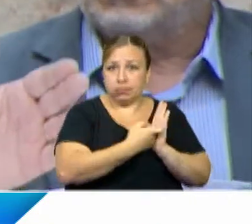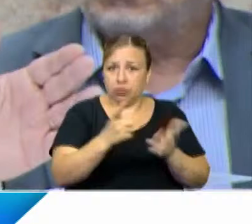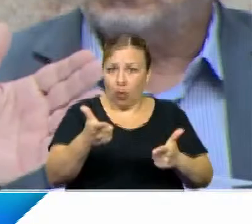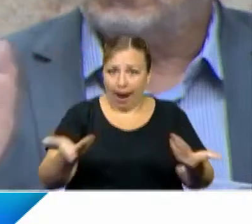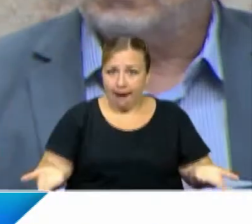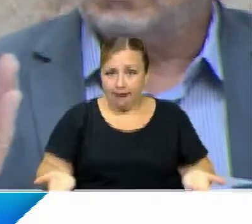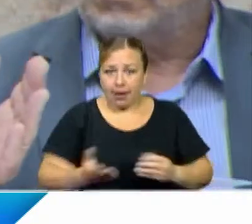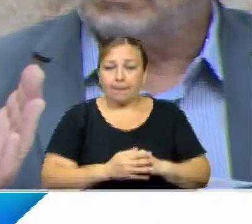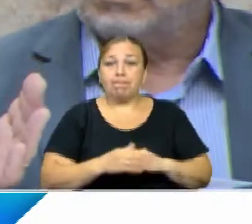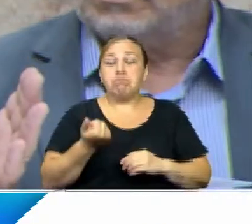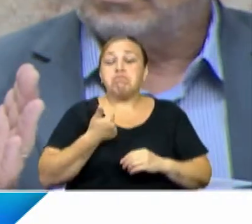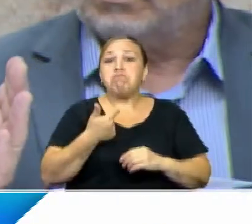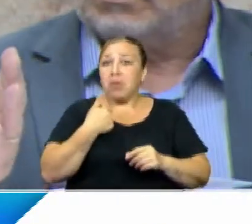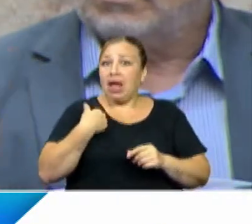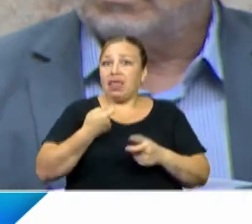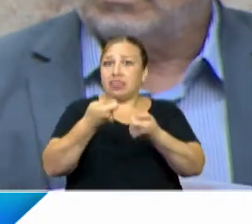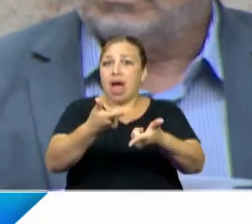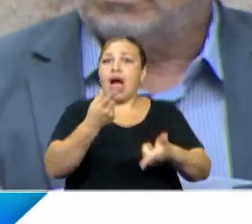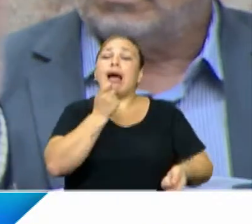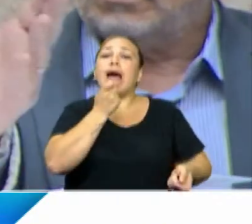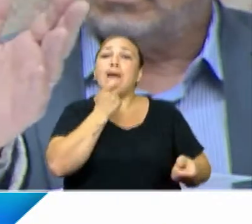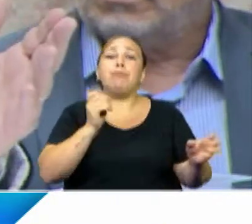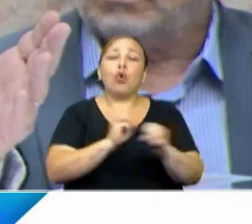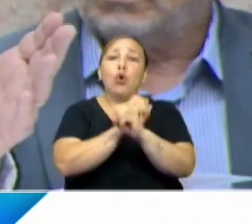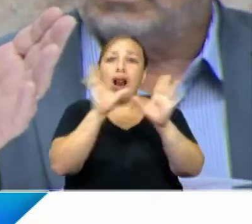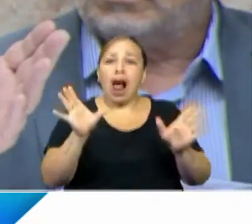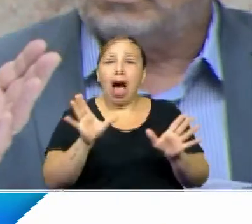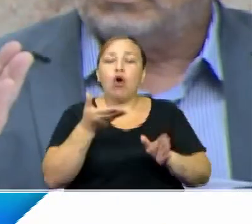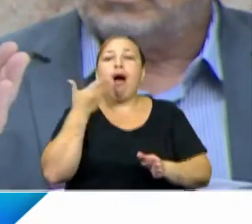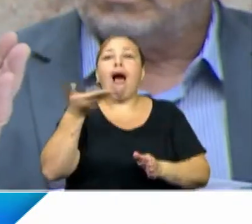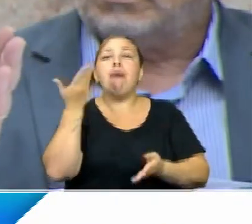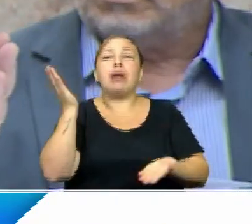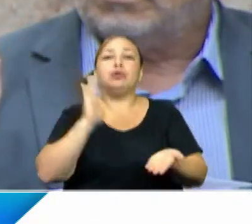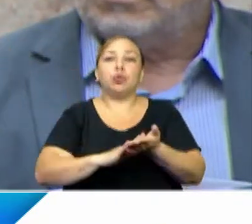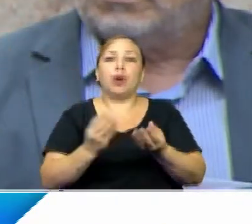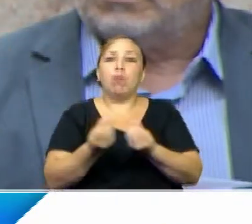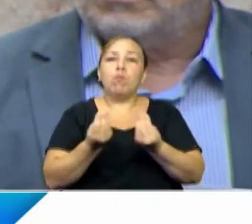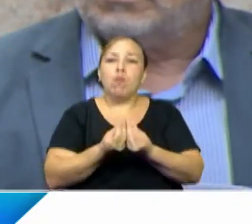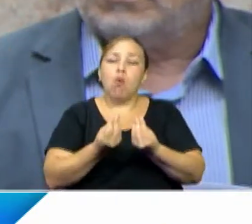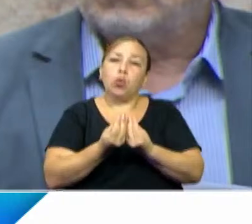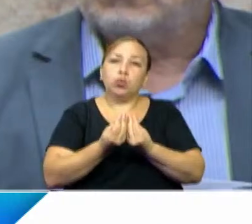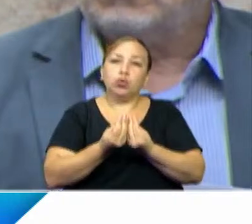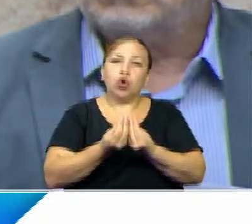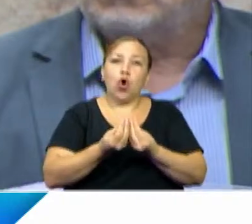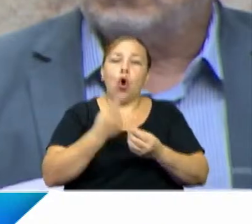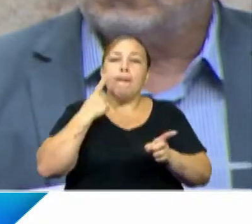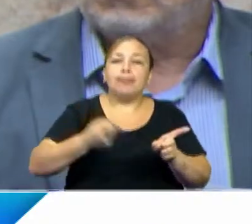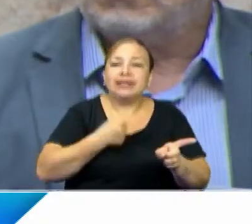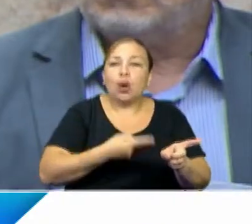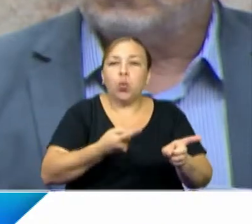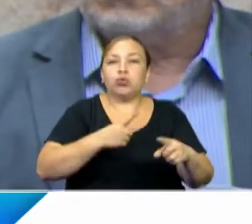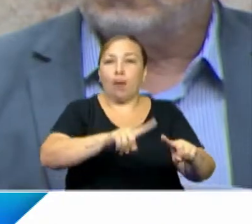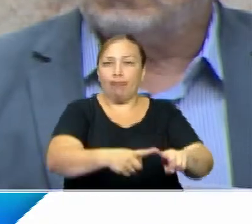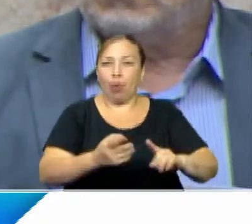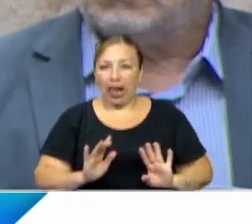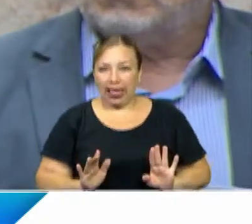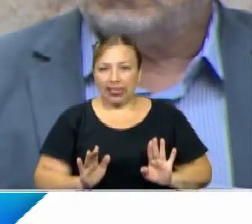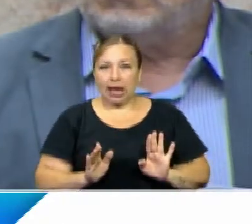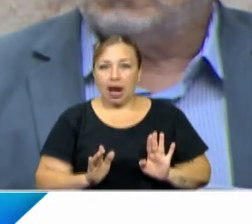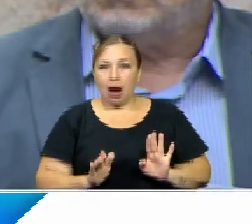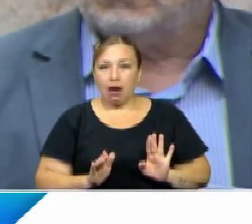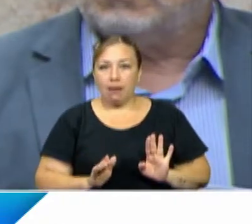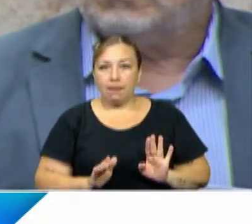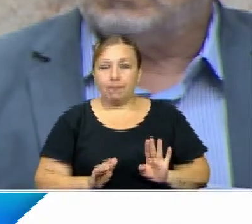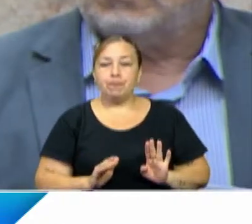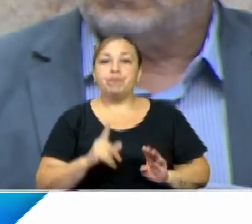Y permítanme dar un ejemplo muy claro, porque acá se habla mucho de lawfare y se habla mucho de persecuciones políticas.